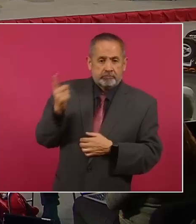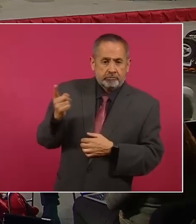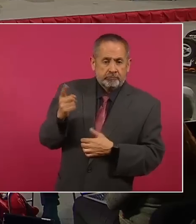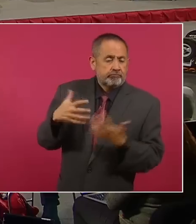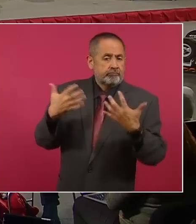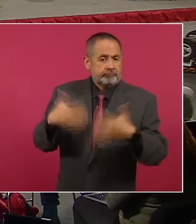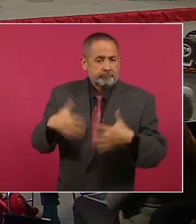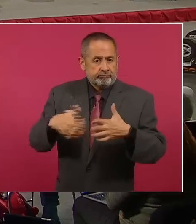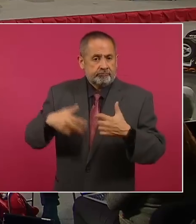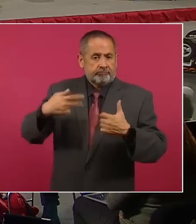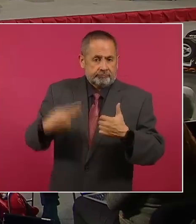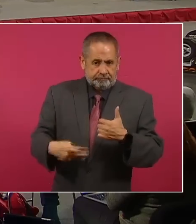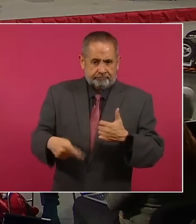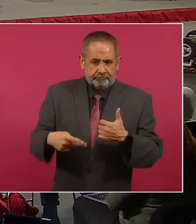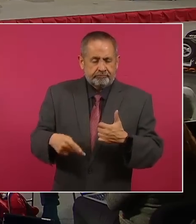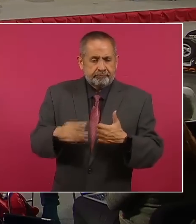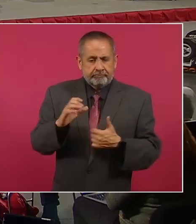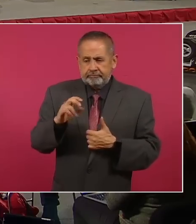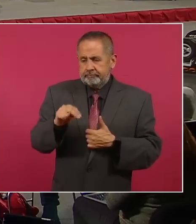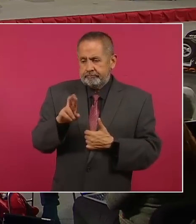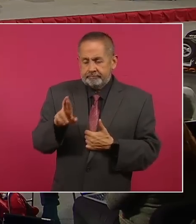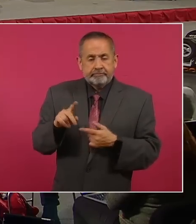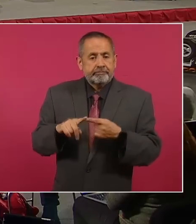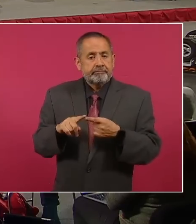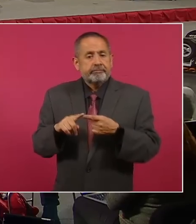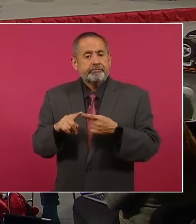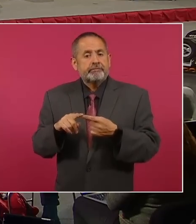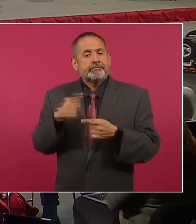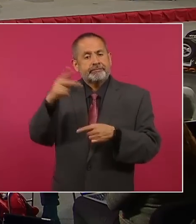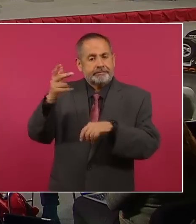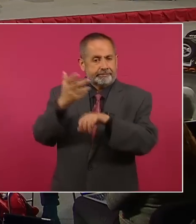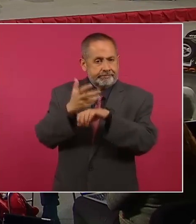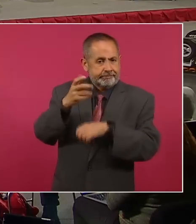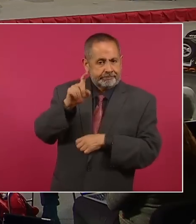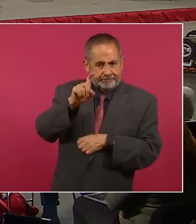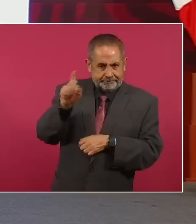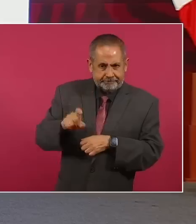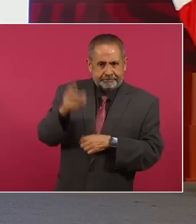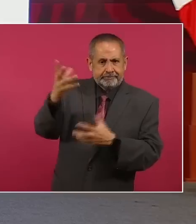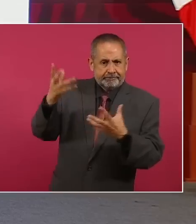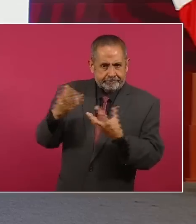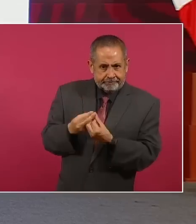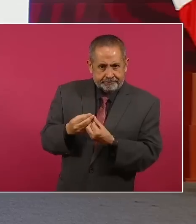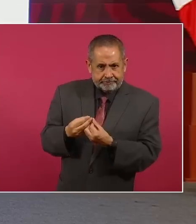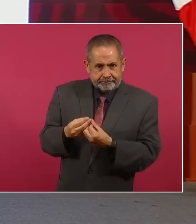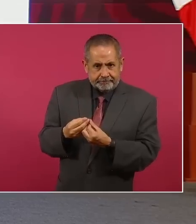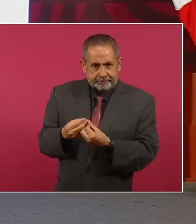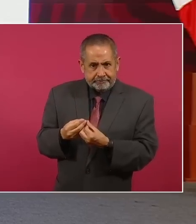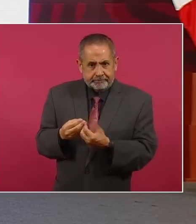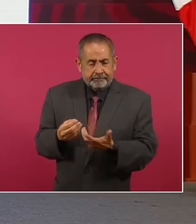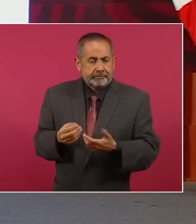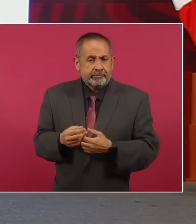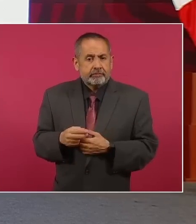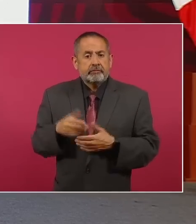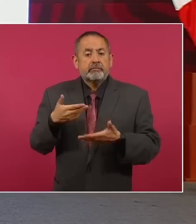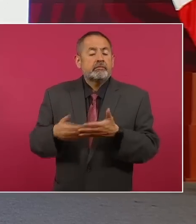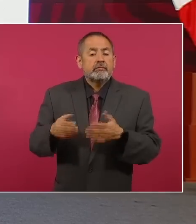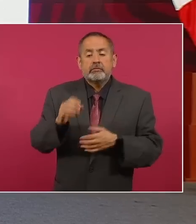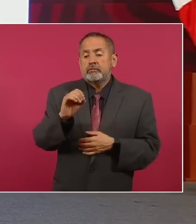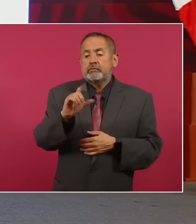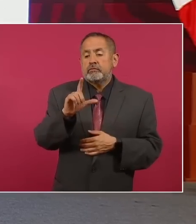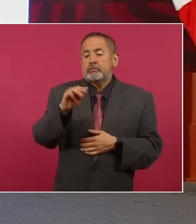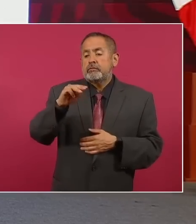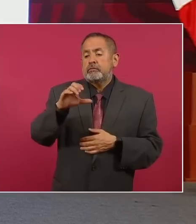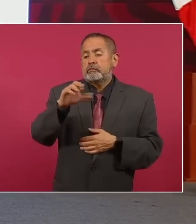producir el SNR, esto es lo que va a producir Deer Park, ya Olmeca Dos Bocas